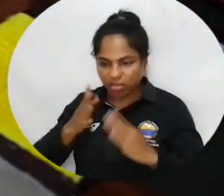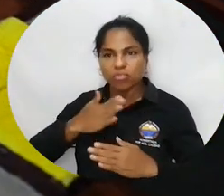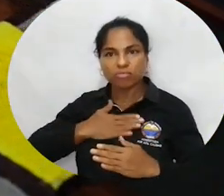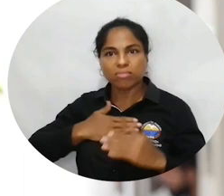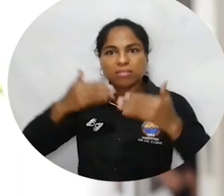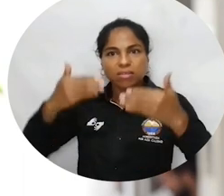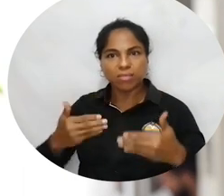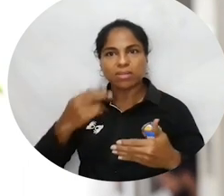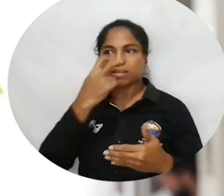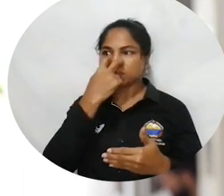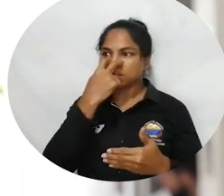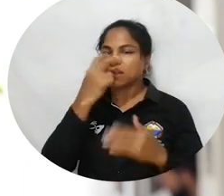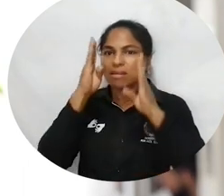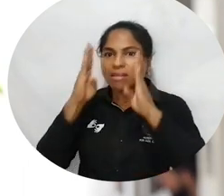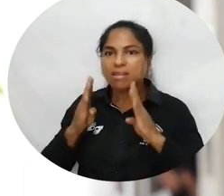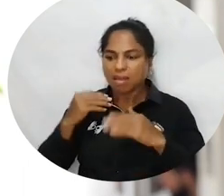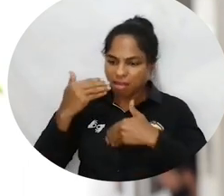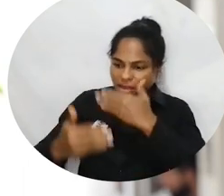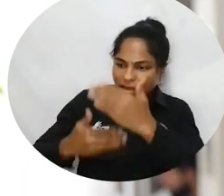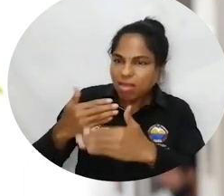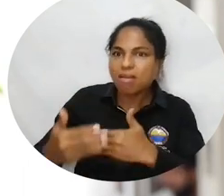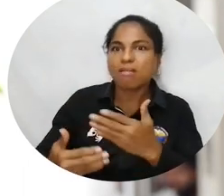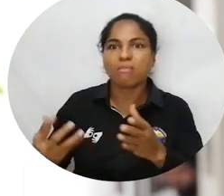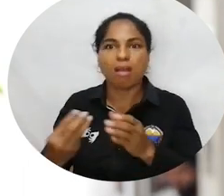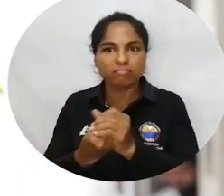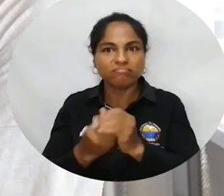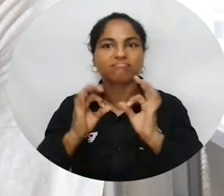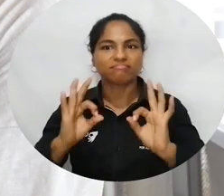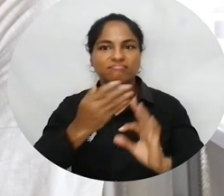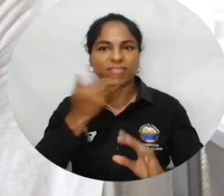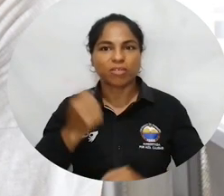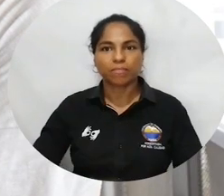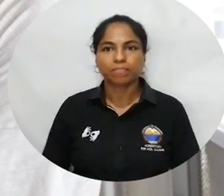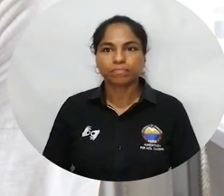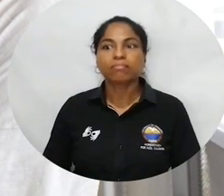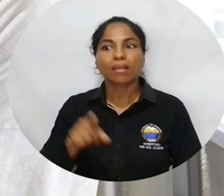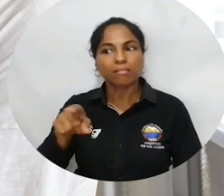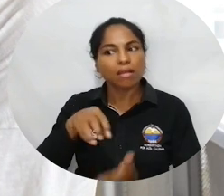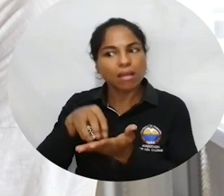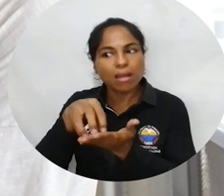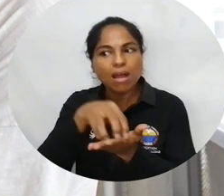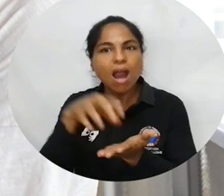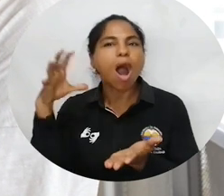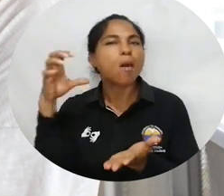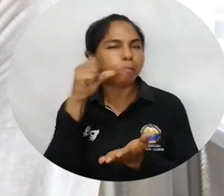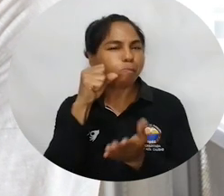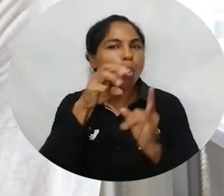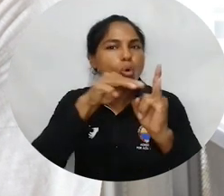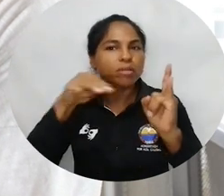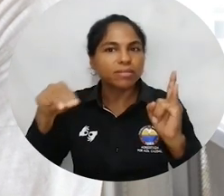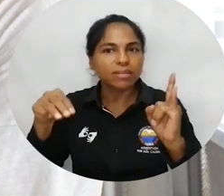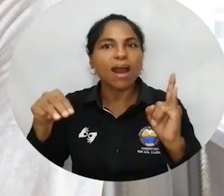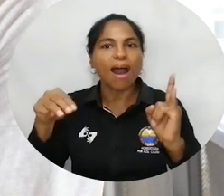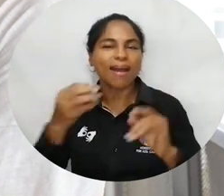con discapacidad, y son procesos que día a día van mejorando la inclusión. Eso permite pues una comprensión general del campus,